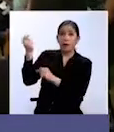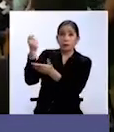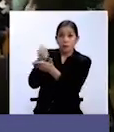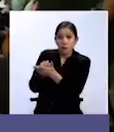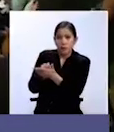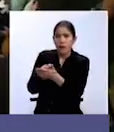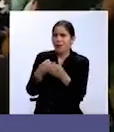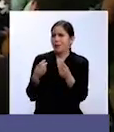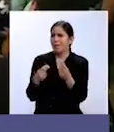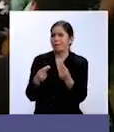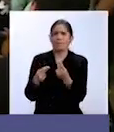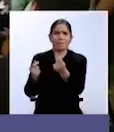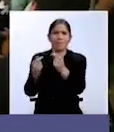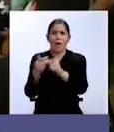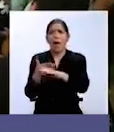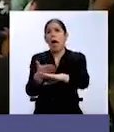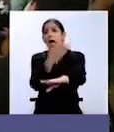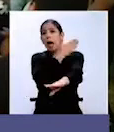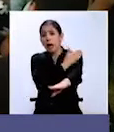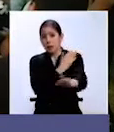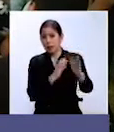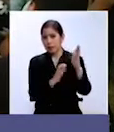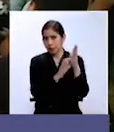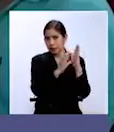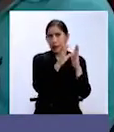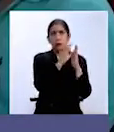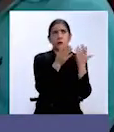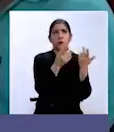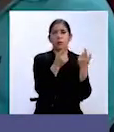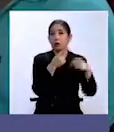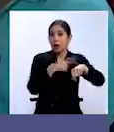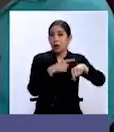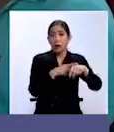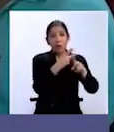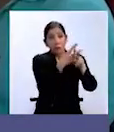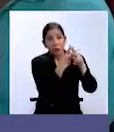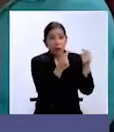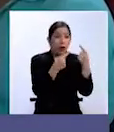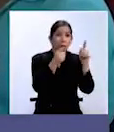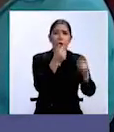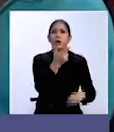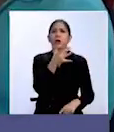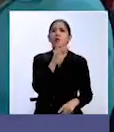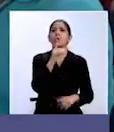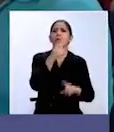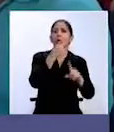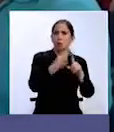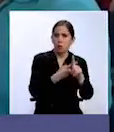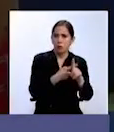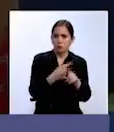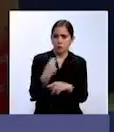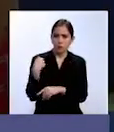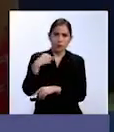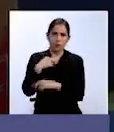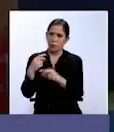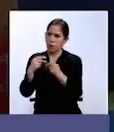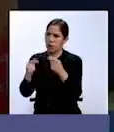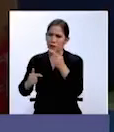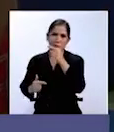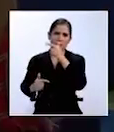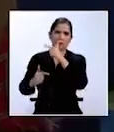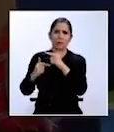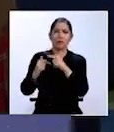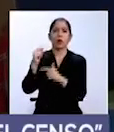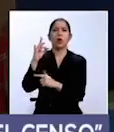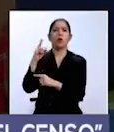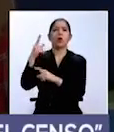ser conseguido. En este momento estamos hablando que en un plazo inferior a los 8 meses ya disponemos del mismo. De los 68